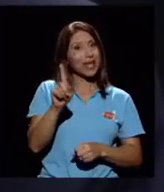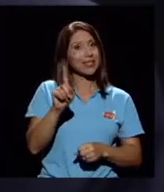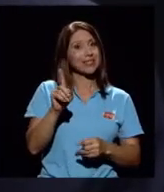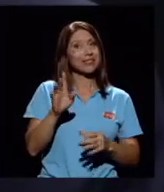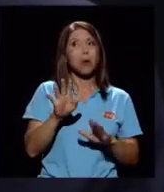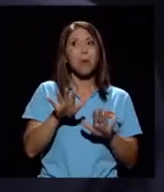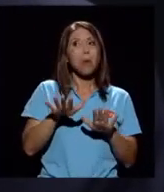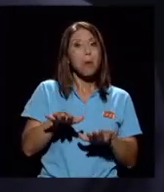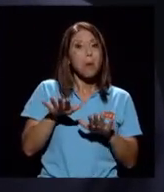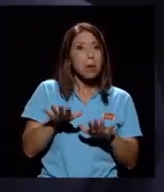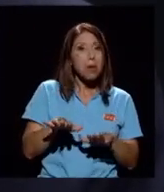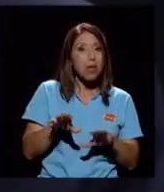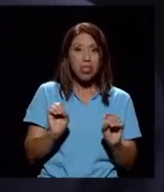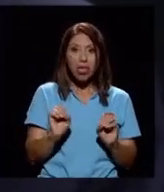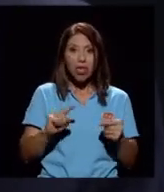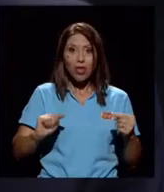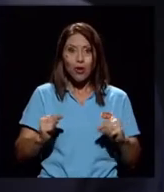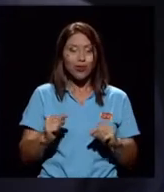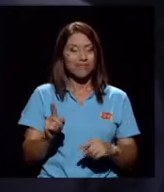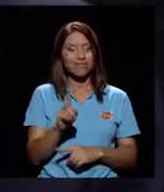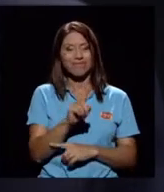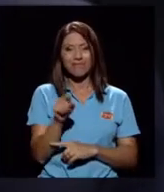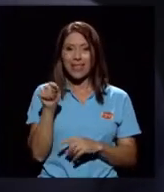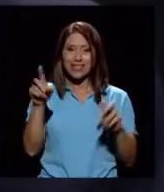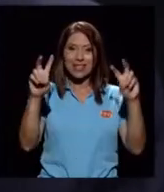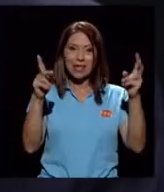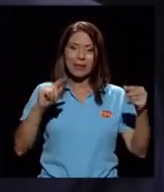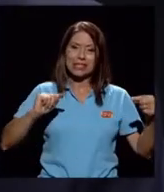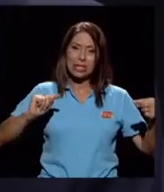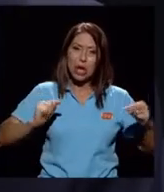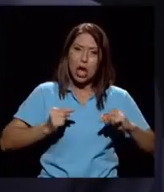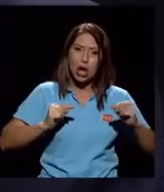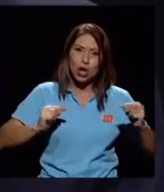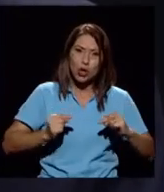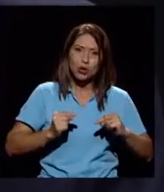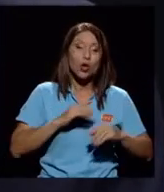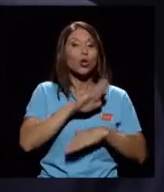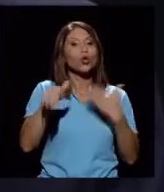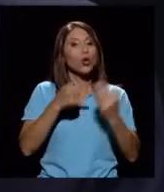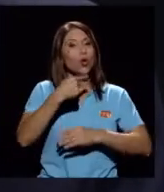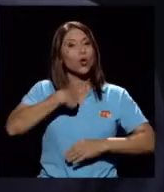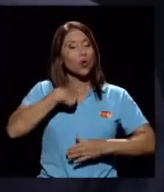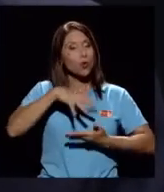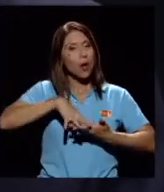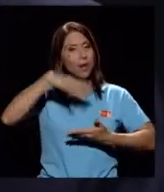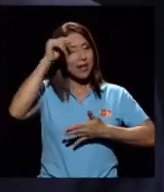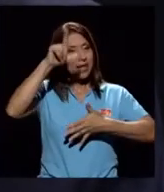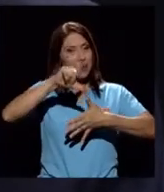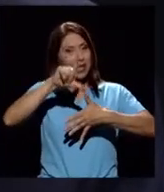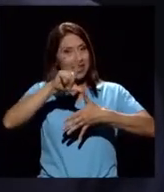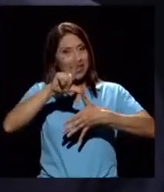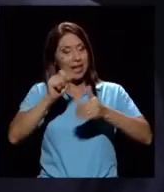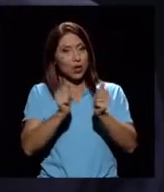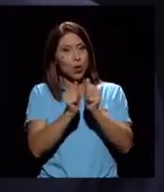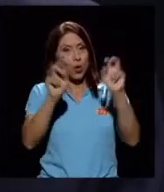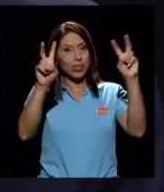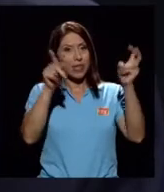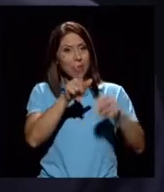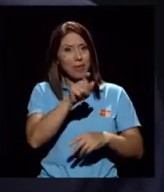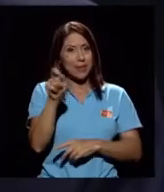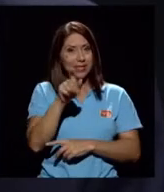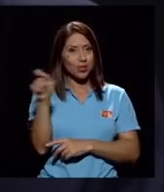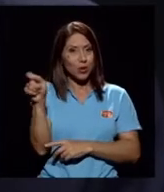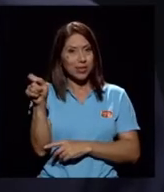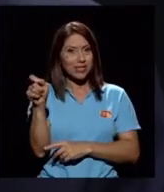alguna generación en todo lo que no aprende de américa latina con los temas de pensiones es que alguna generación va a ser una generación